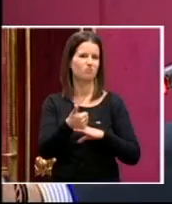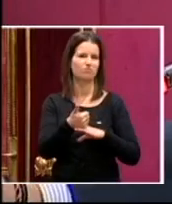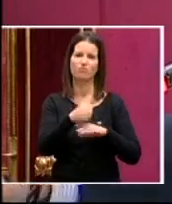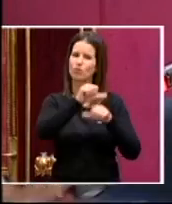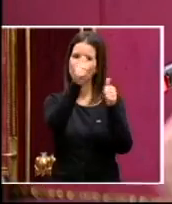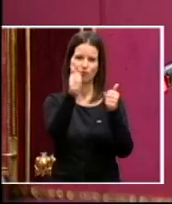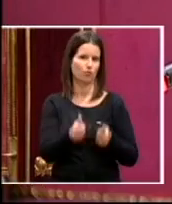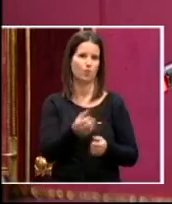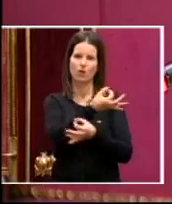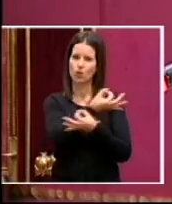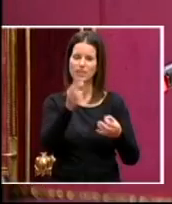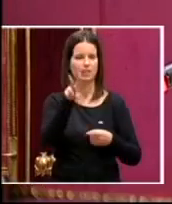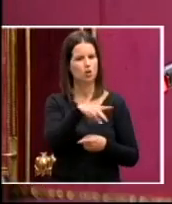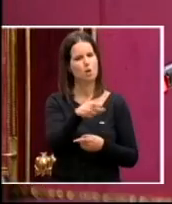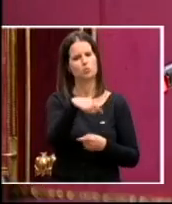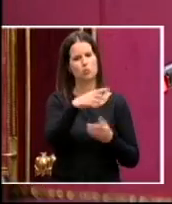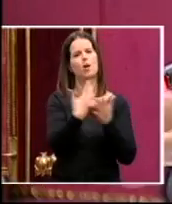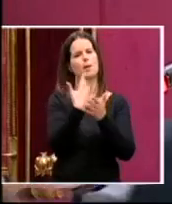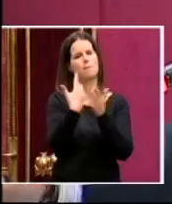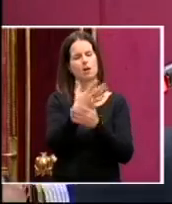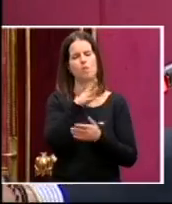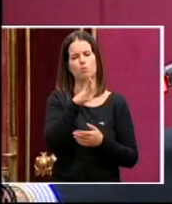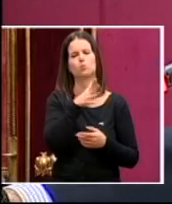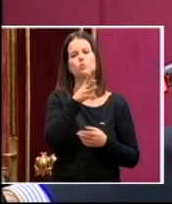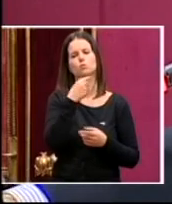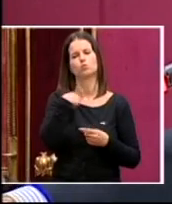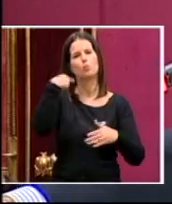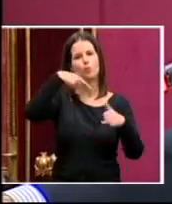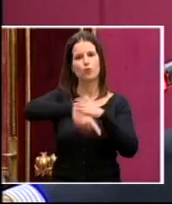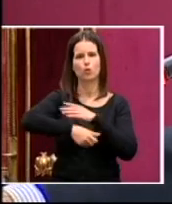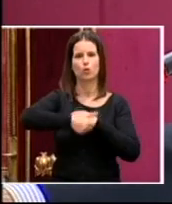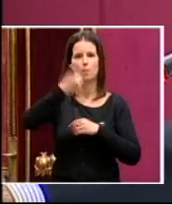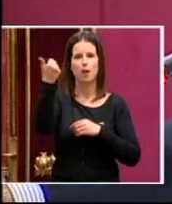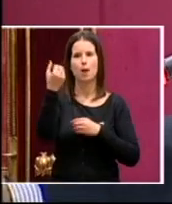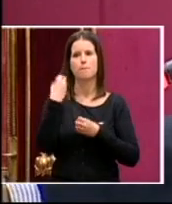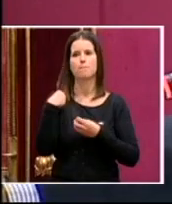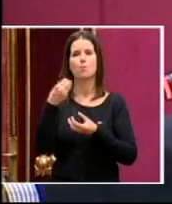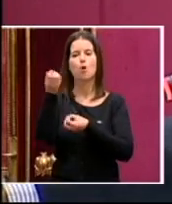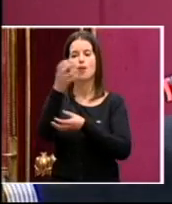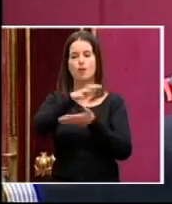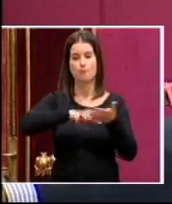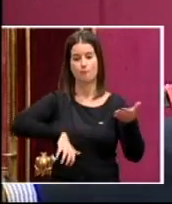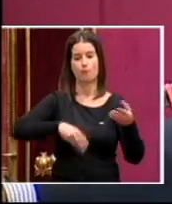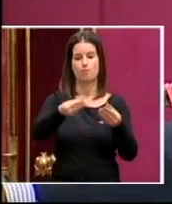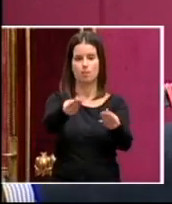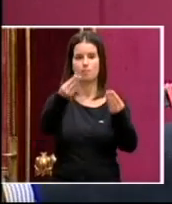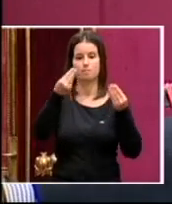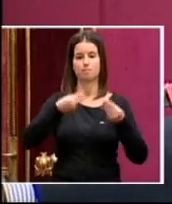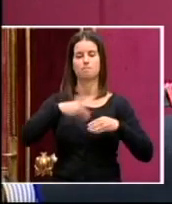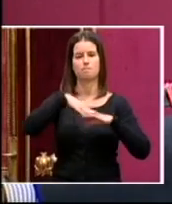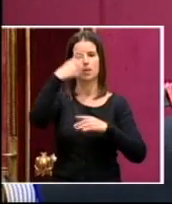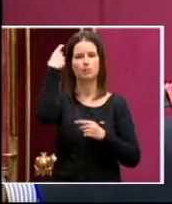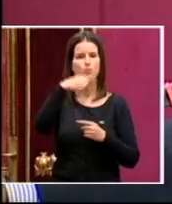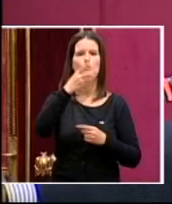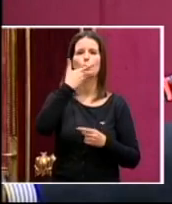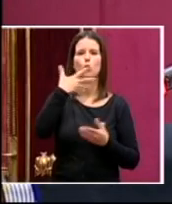que haber sido. Ellos han dado sus razones, pero yo voy a profundizar un poco más en el informe que se nos remite y, para que lo sepan y lo conozcan